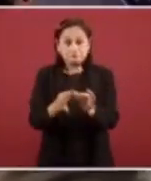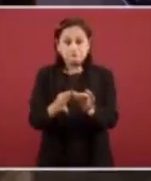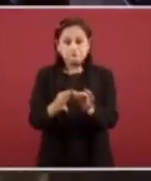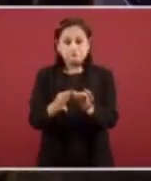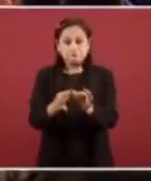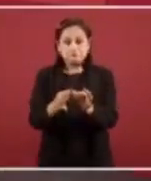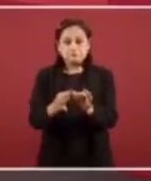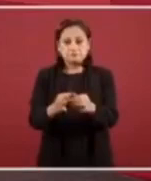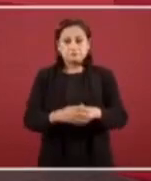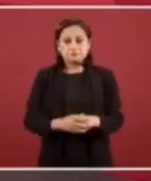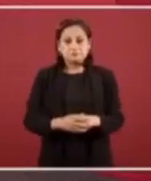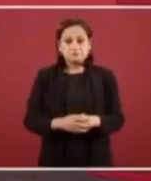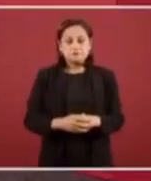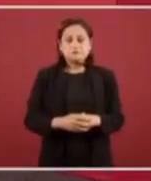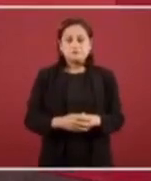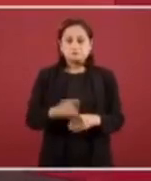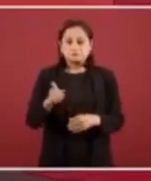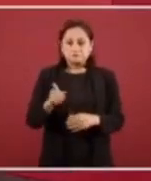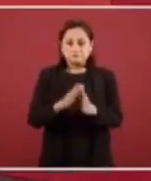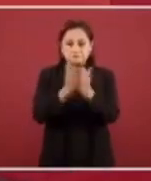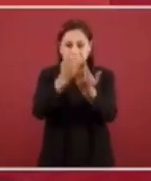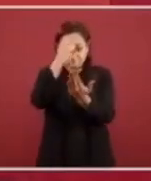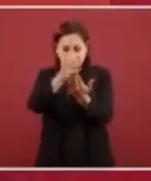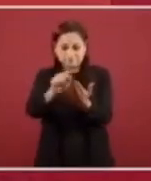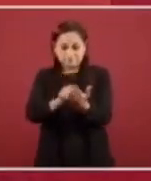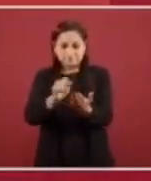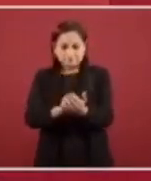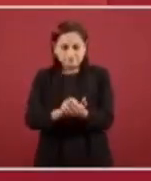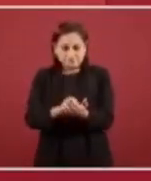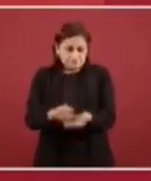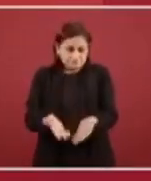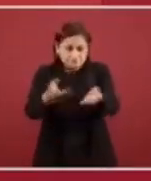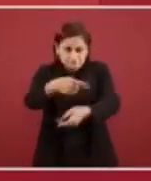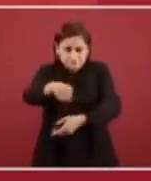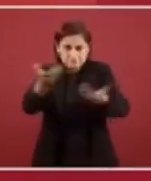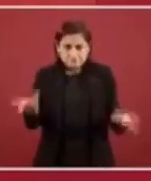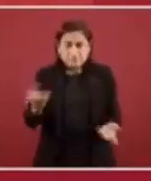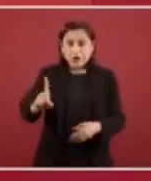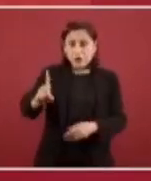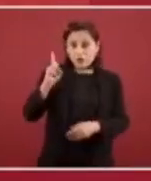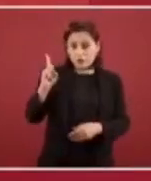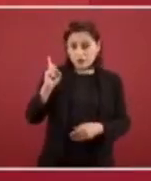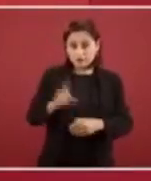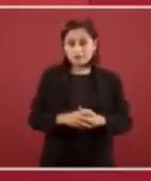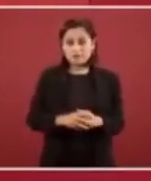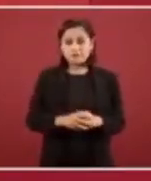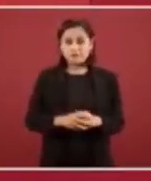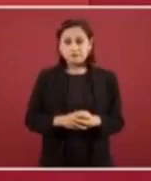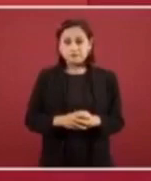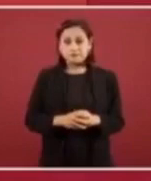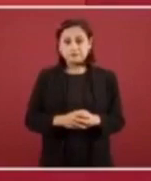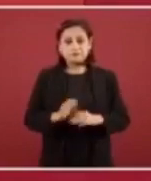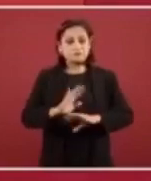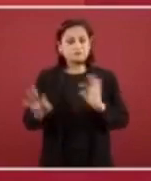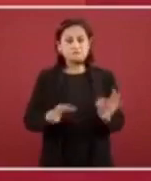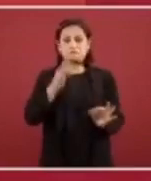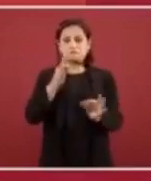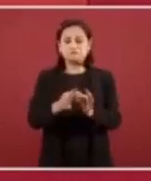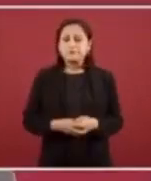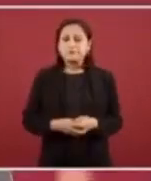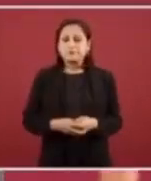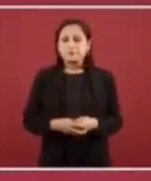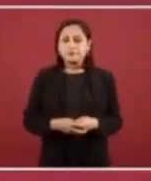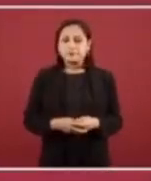libro. Ahí está. Y el domingo pasado se definió hacia dónde